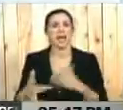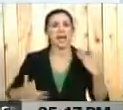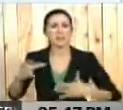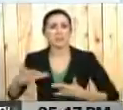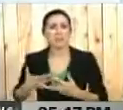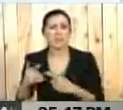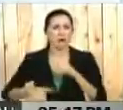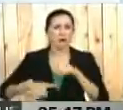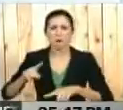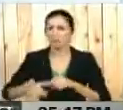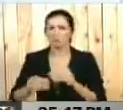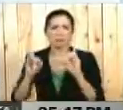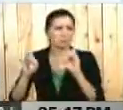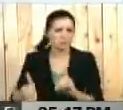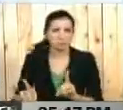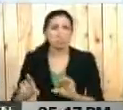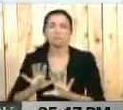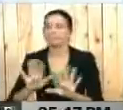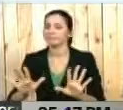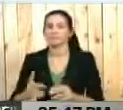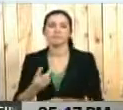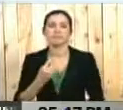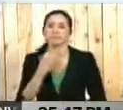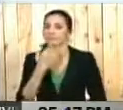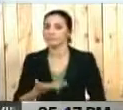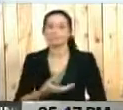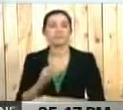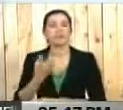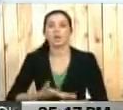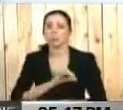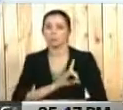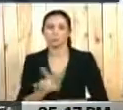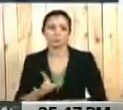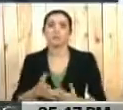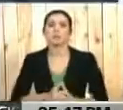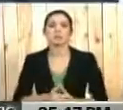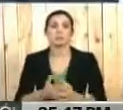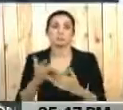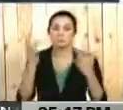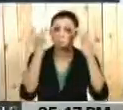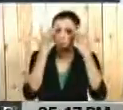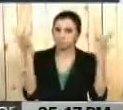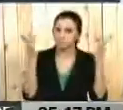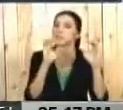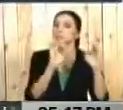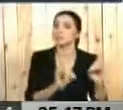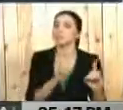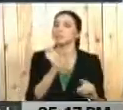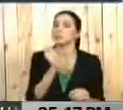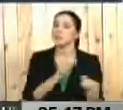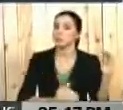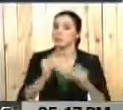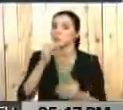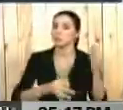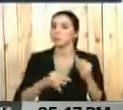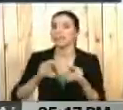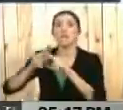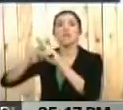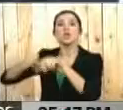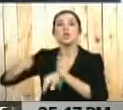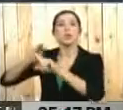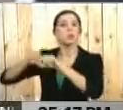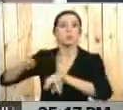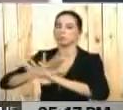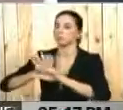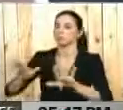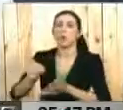y además agrega la sala constitucional muy sabiamente, todos esos actos son de nulidad absoluta, lo